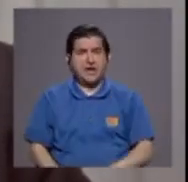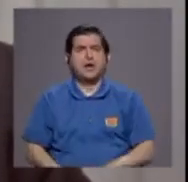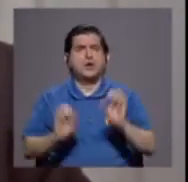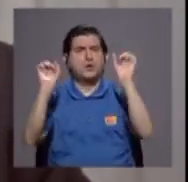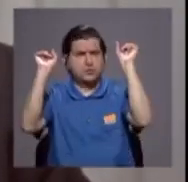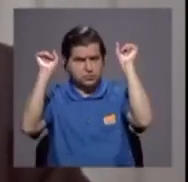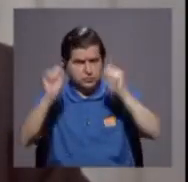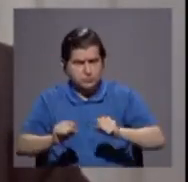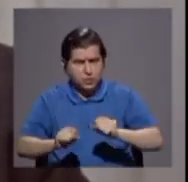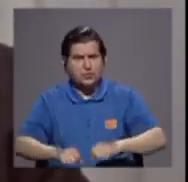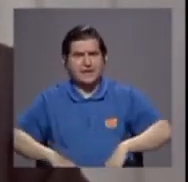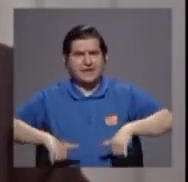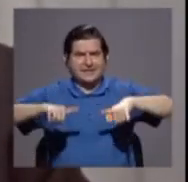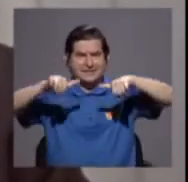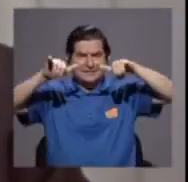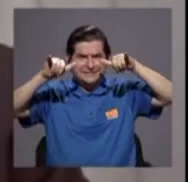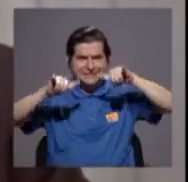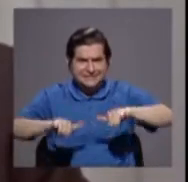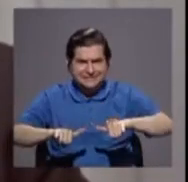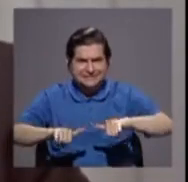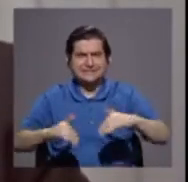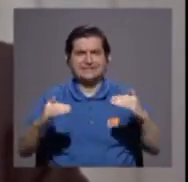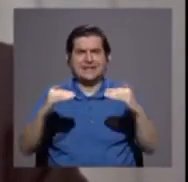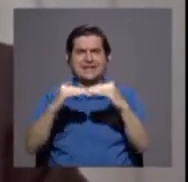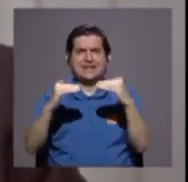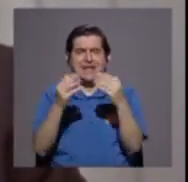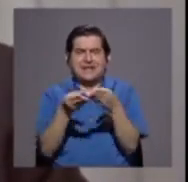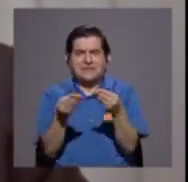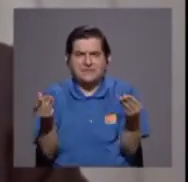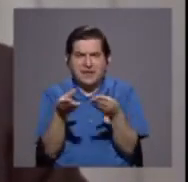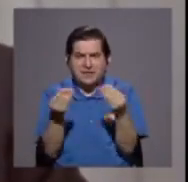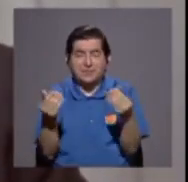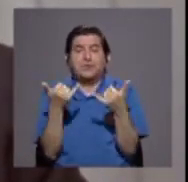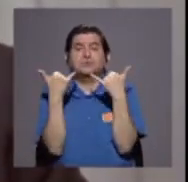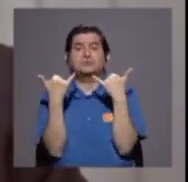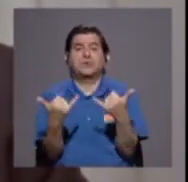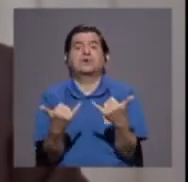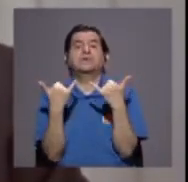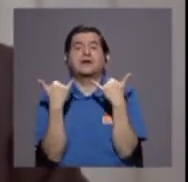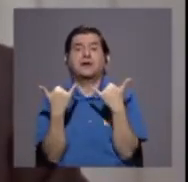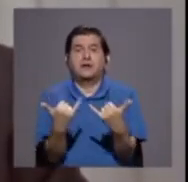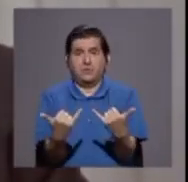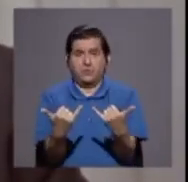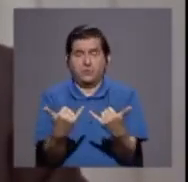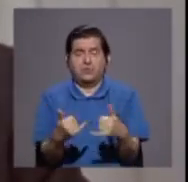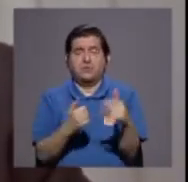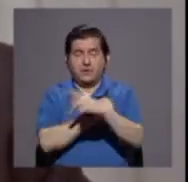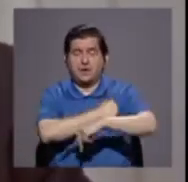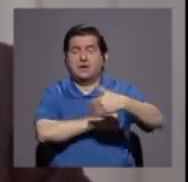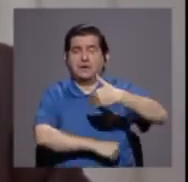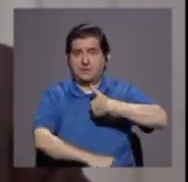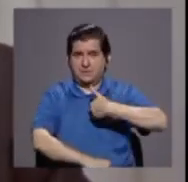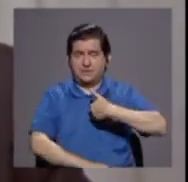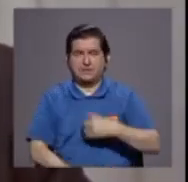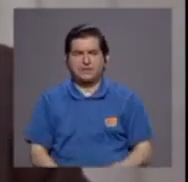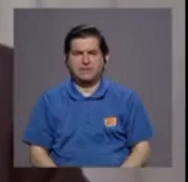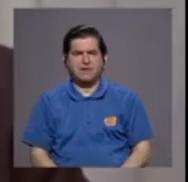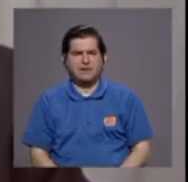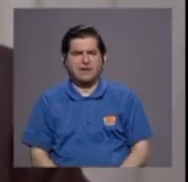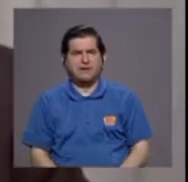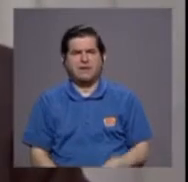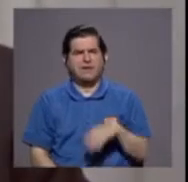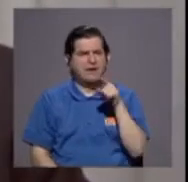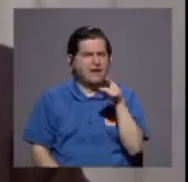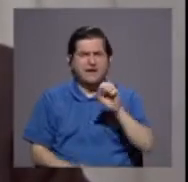logren sostener el nivel de producción actual de este país. Para eso, entre